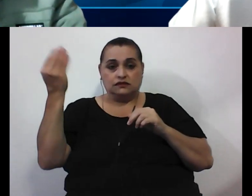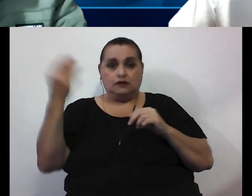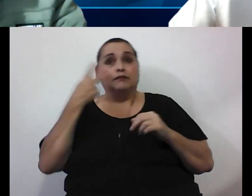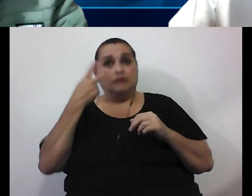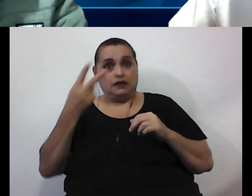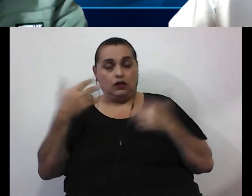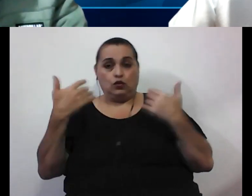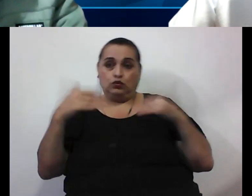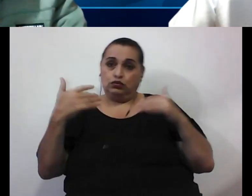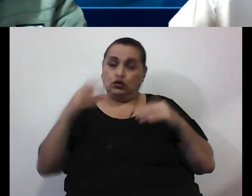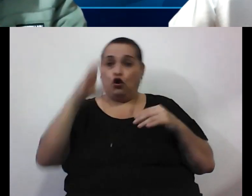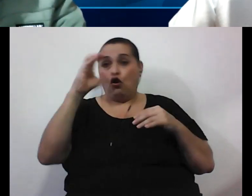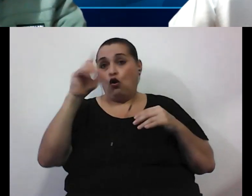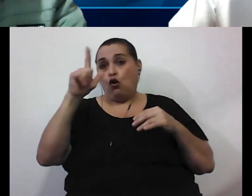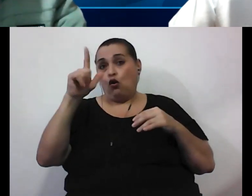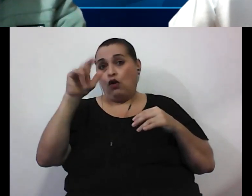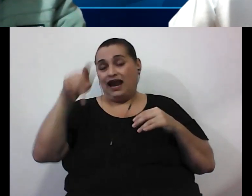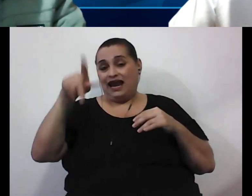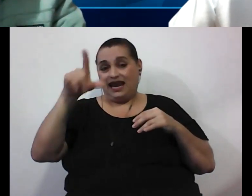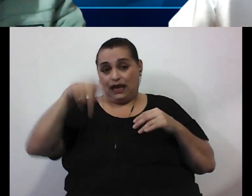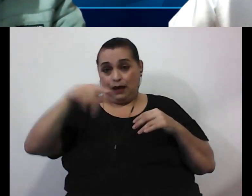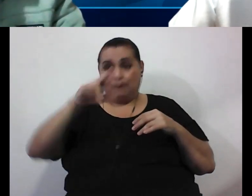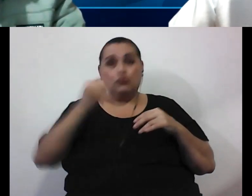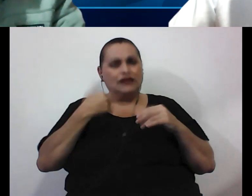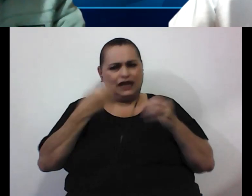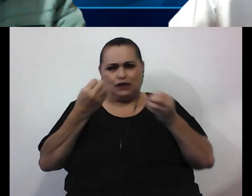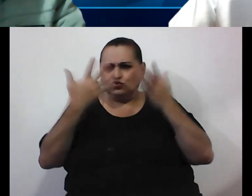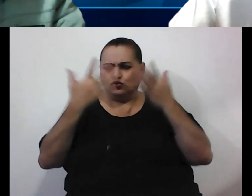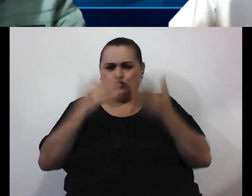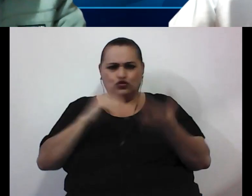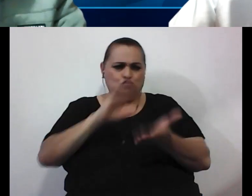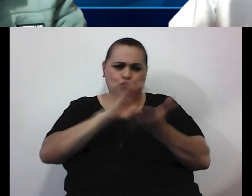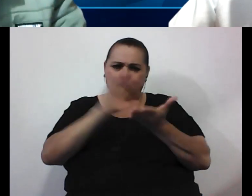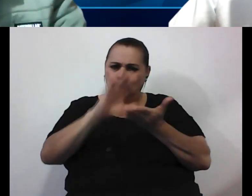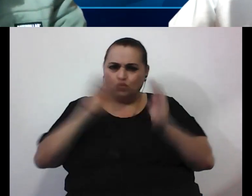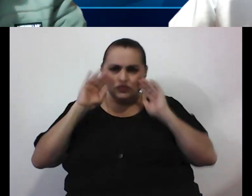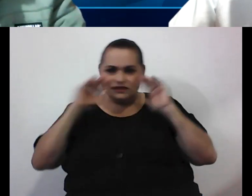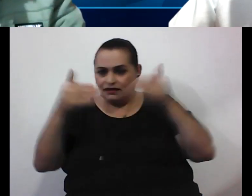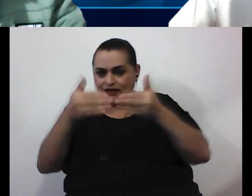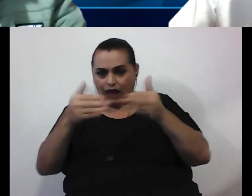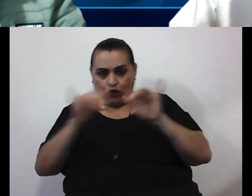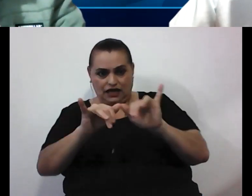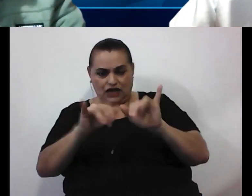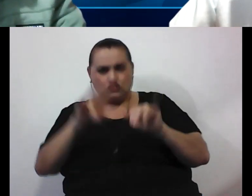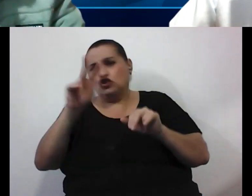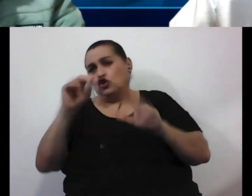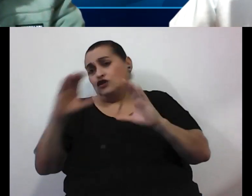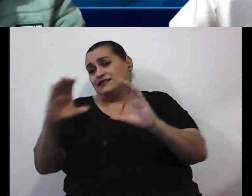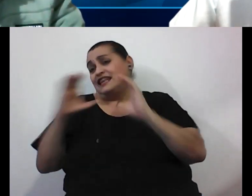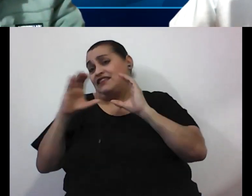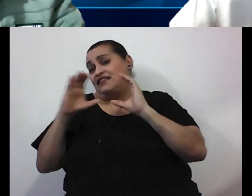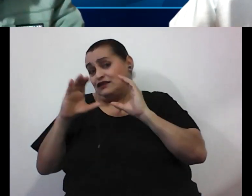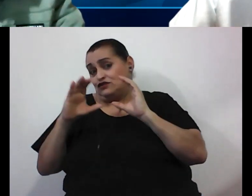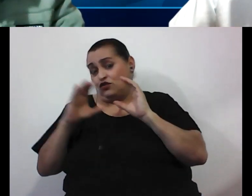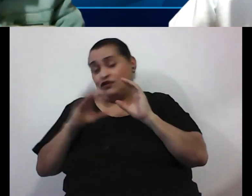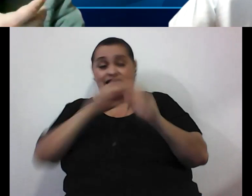Colipro tiene un montón de cursos centrados en esto, tal vez no para certificarse en disciplina positiva,